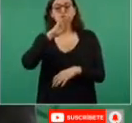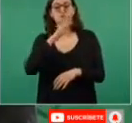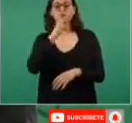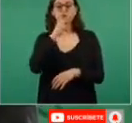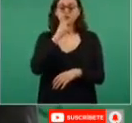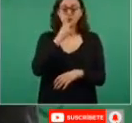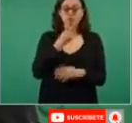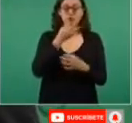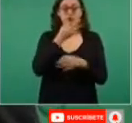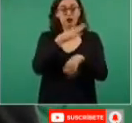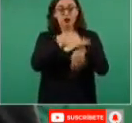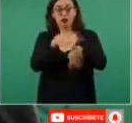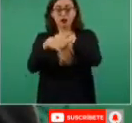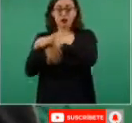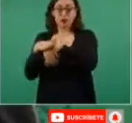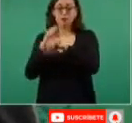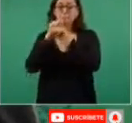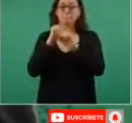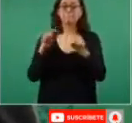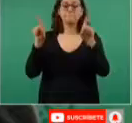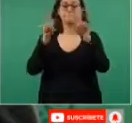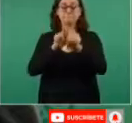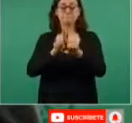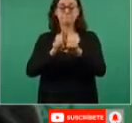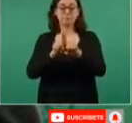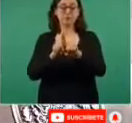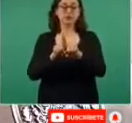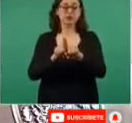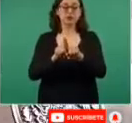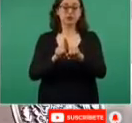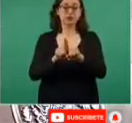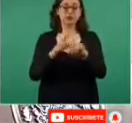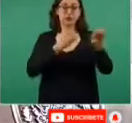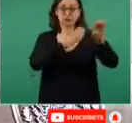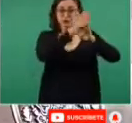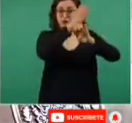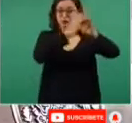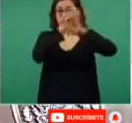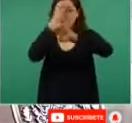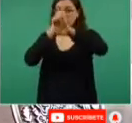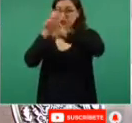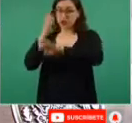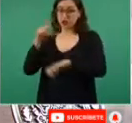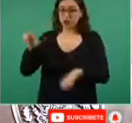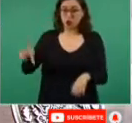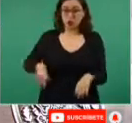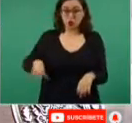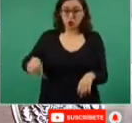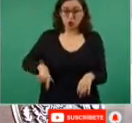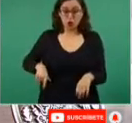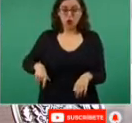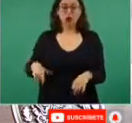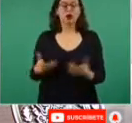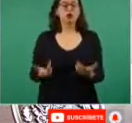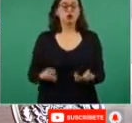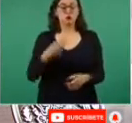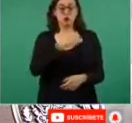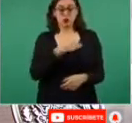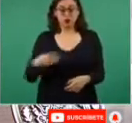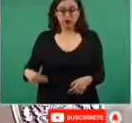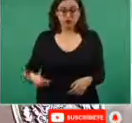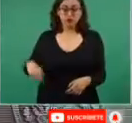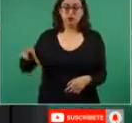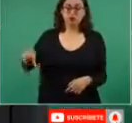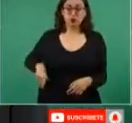pedir a los gobiernos de los estados, gobiernos municipales, su apoyo